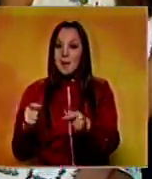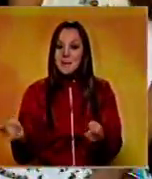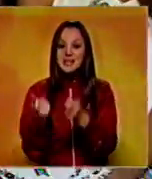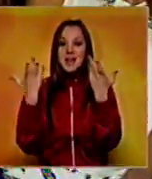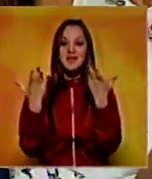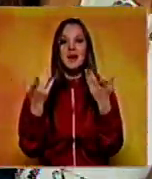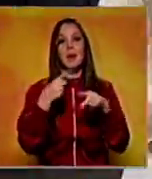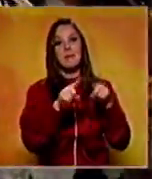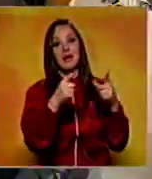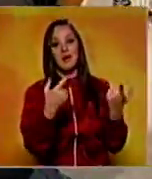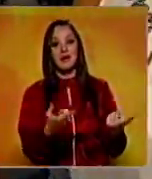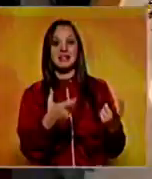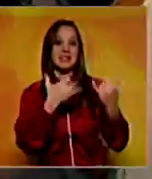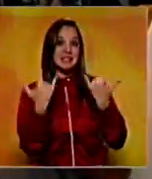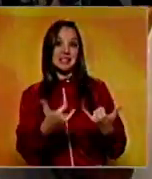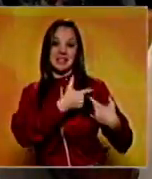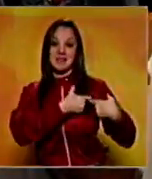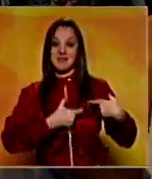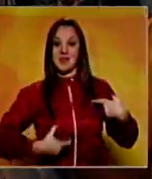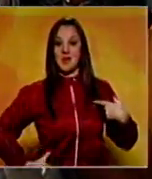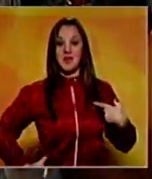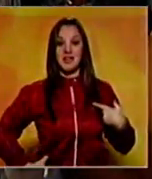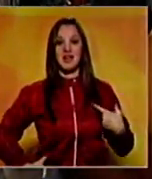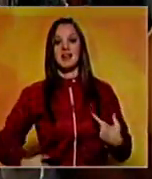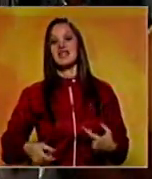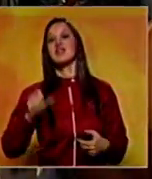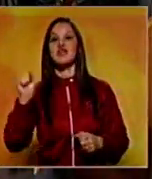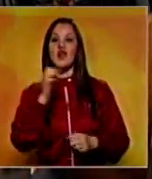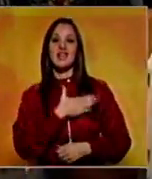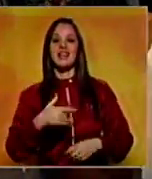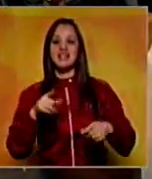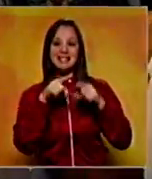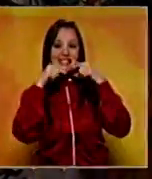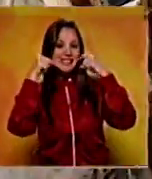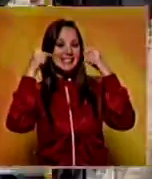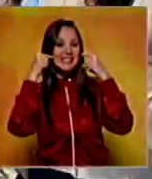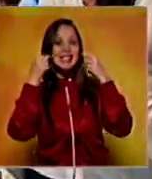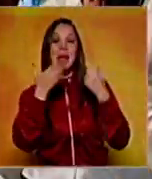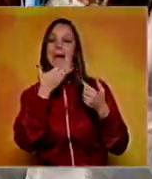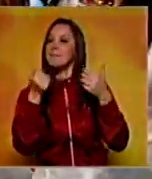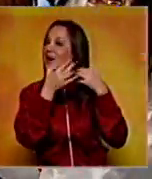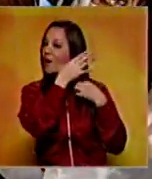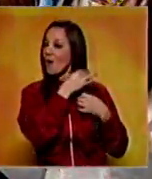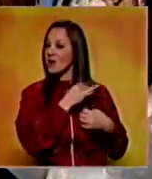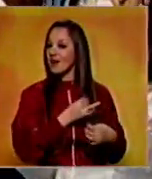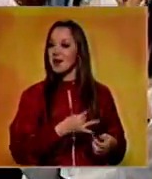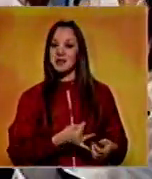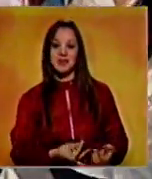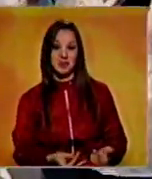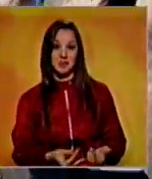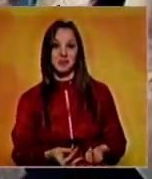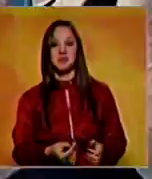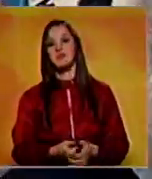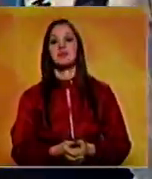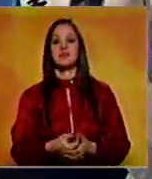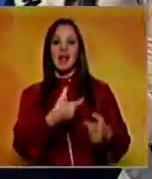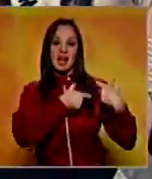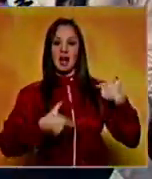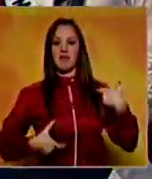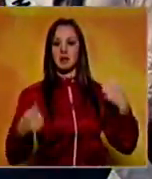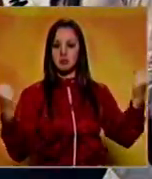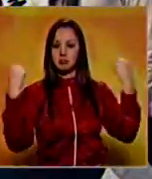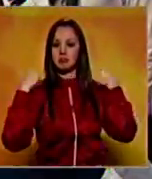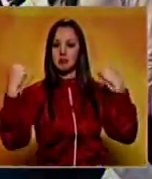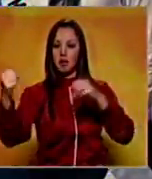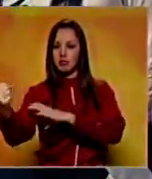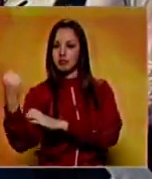año, ya tengo mi banda. Espero llevarme la banda de mi sonrisa y mejor cabello. A votar ya, banda de fitness,